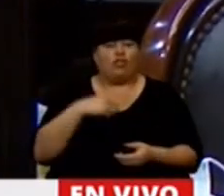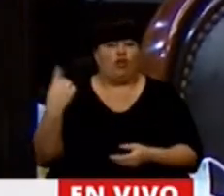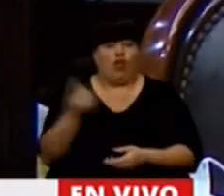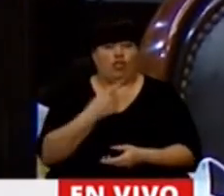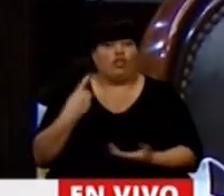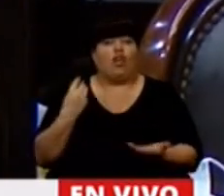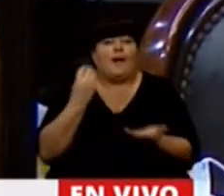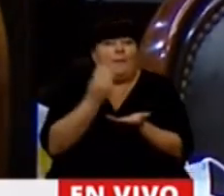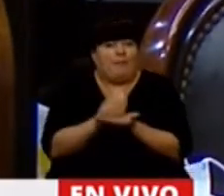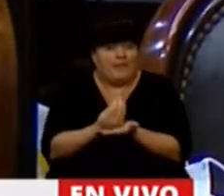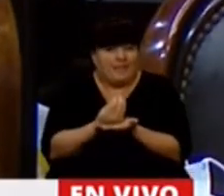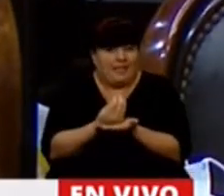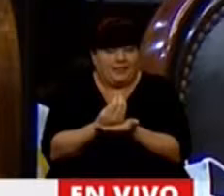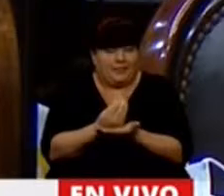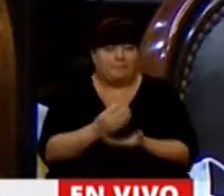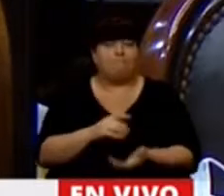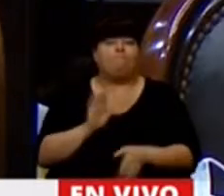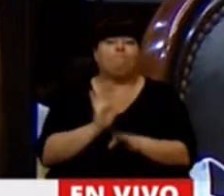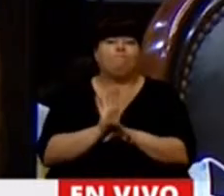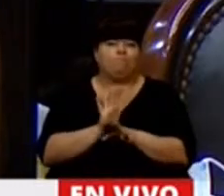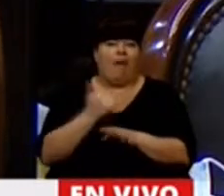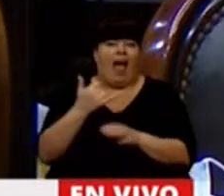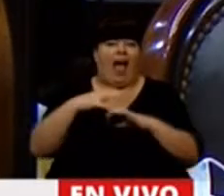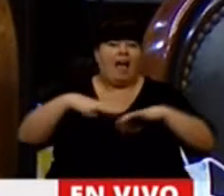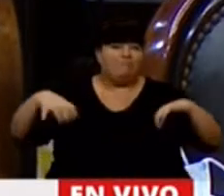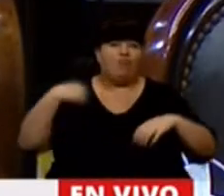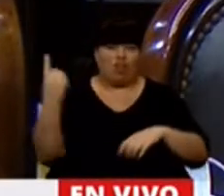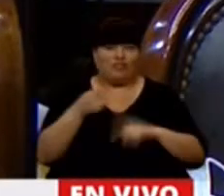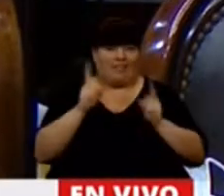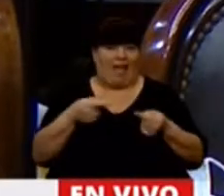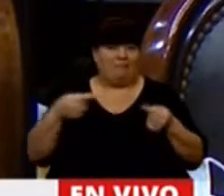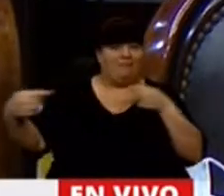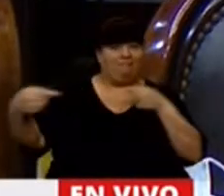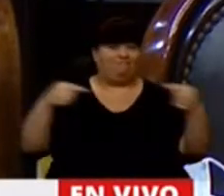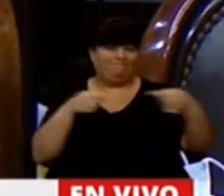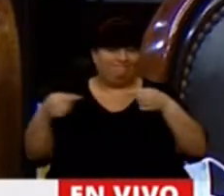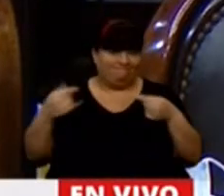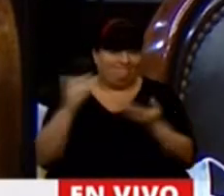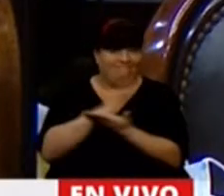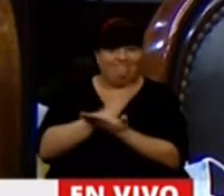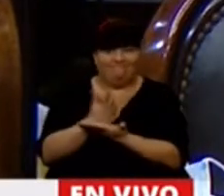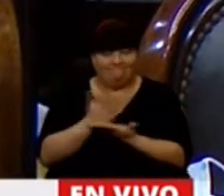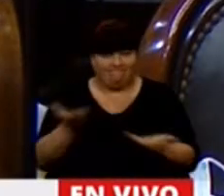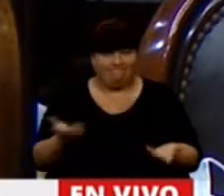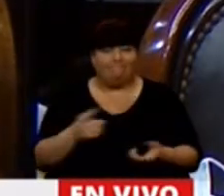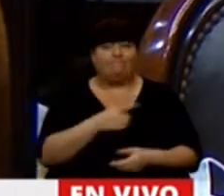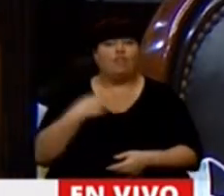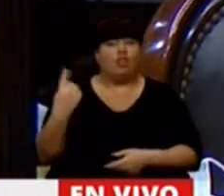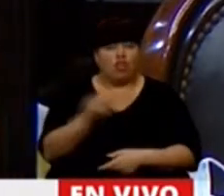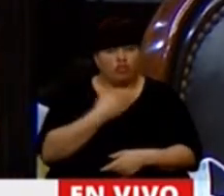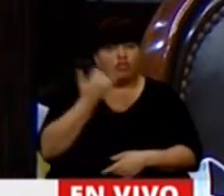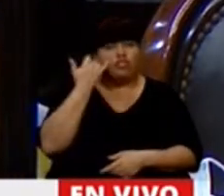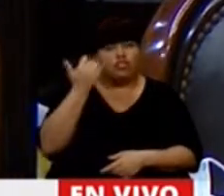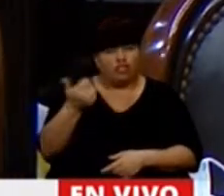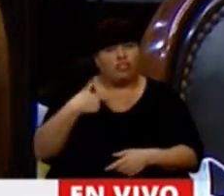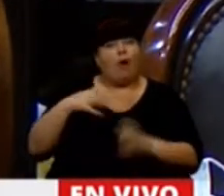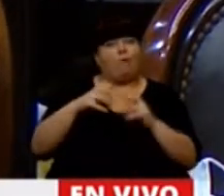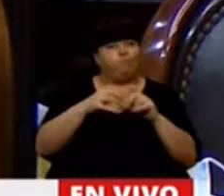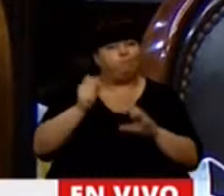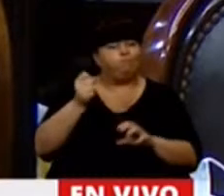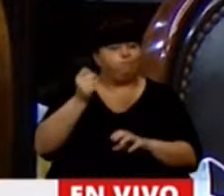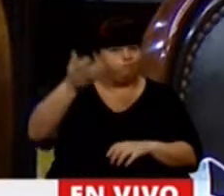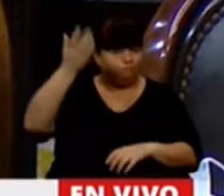somos representantes, genera divisiones en nosotros mismos. Muchos de nosotros ya hemos dado este